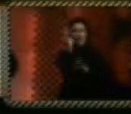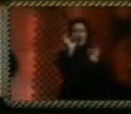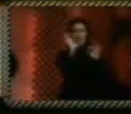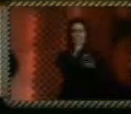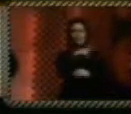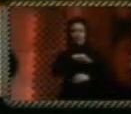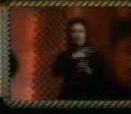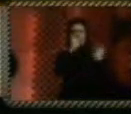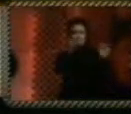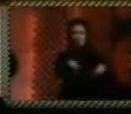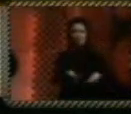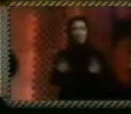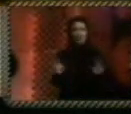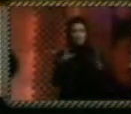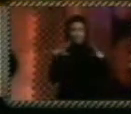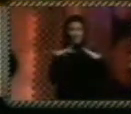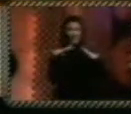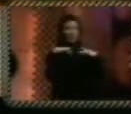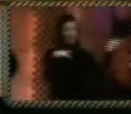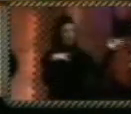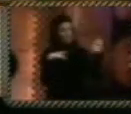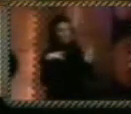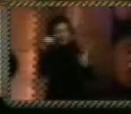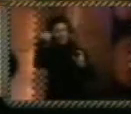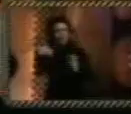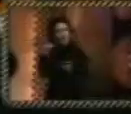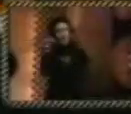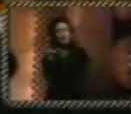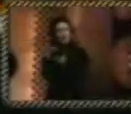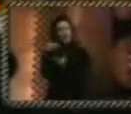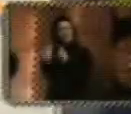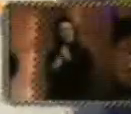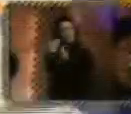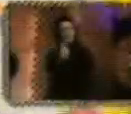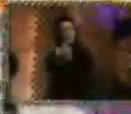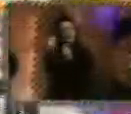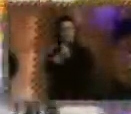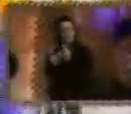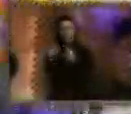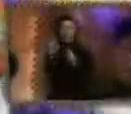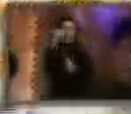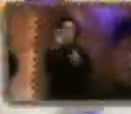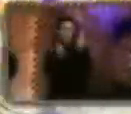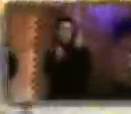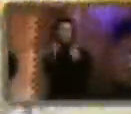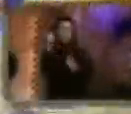humanidad. De vacaciones de la Palma y en un hotel del sur me